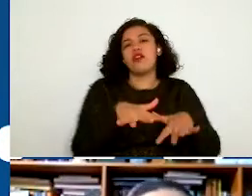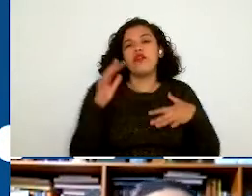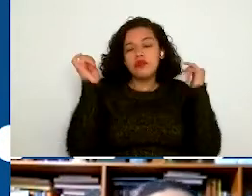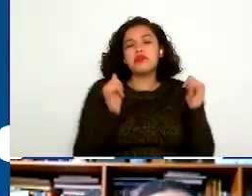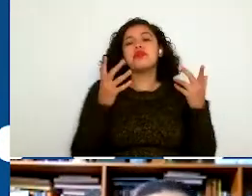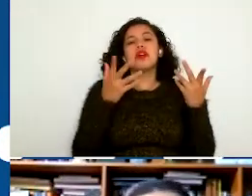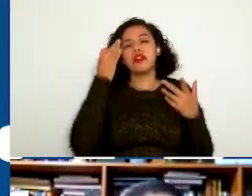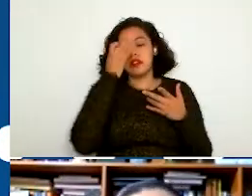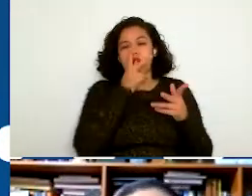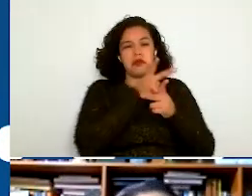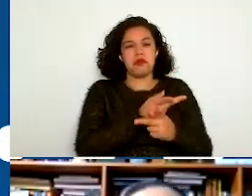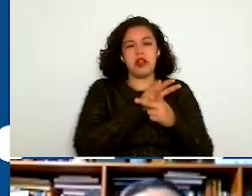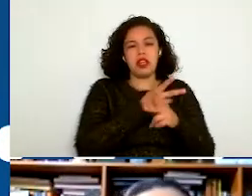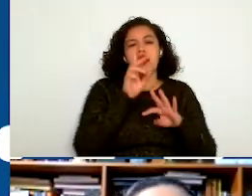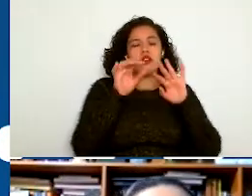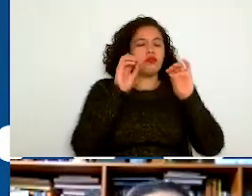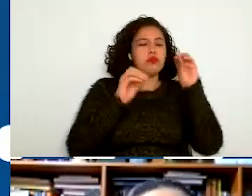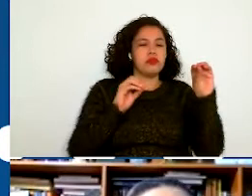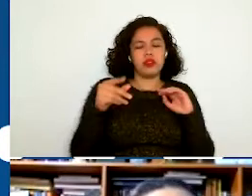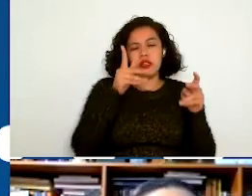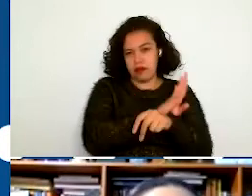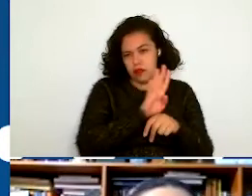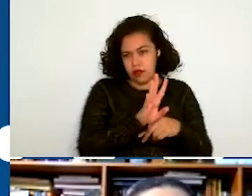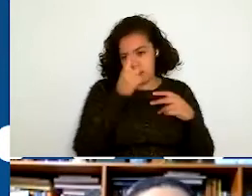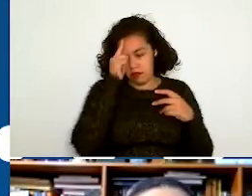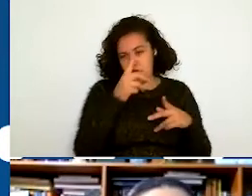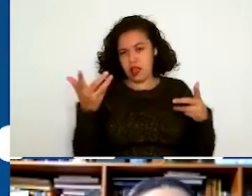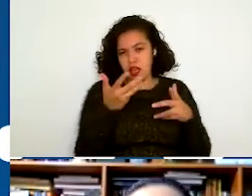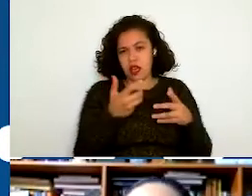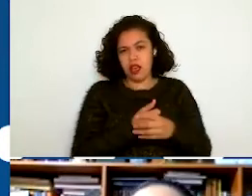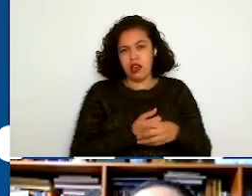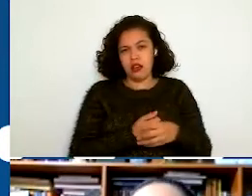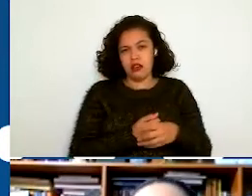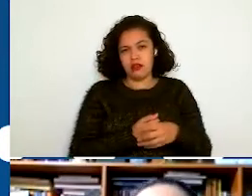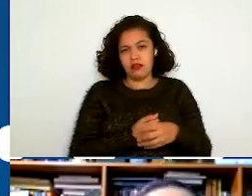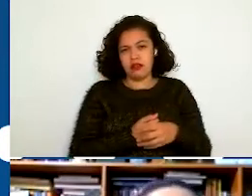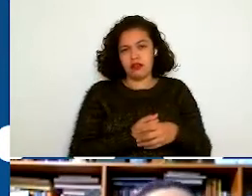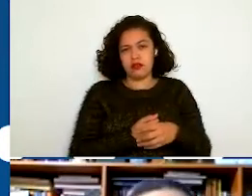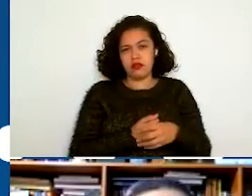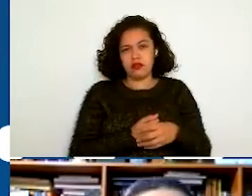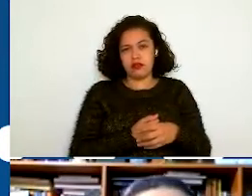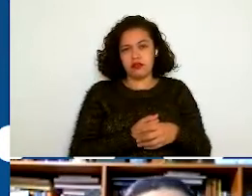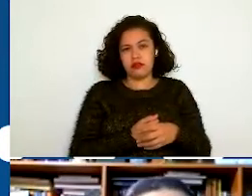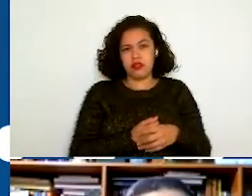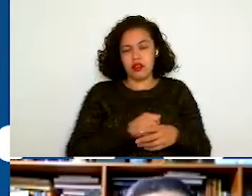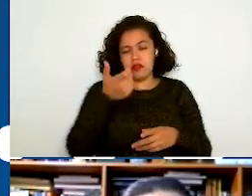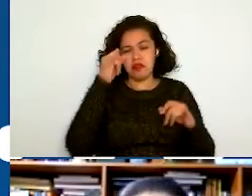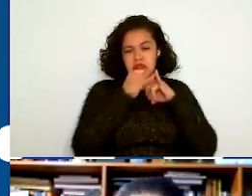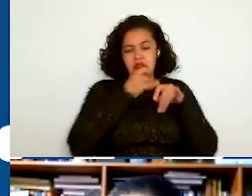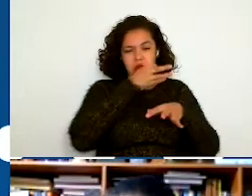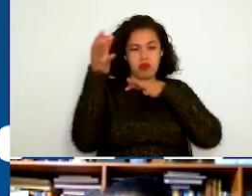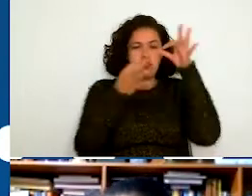jornadas y demás, que beneficie y que vaya generando esto, vaya siendo extensivo también para otras instituciones,